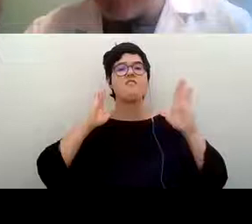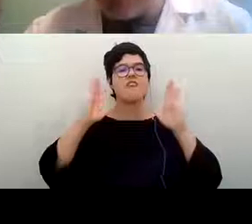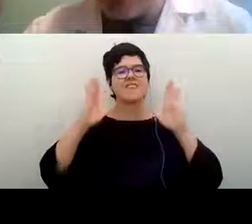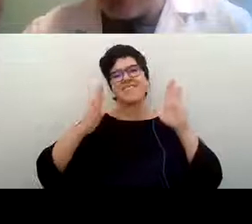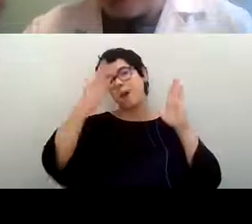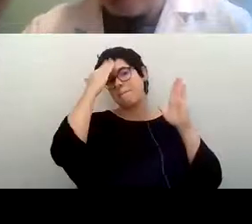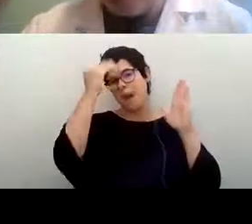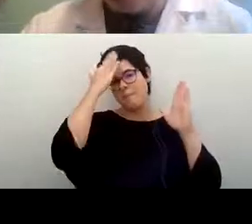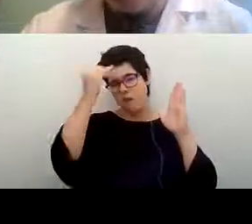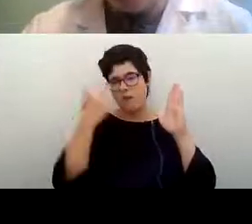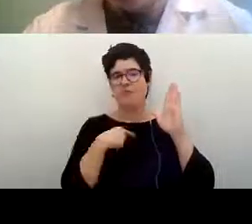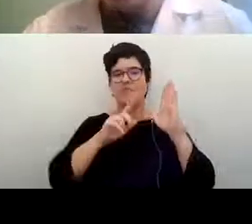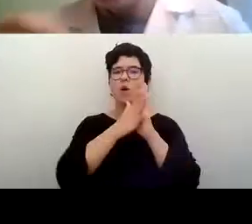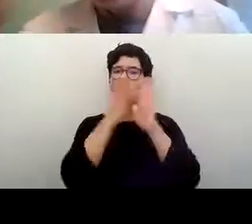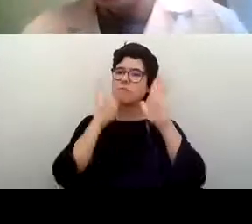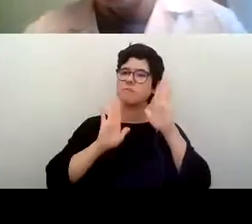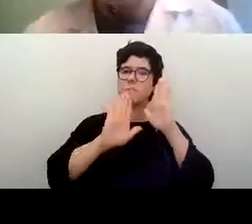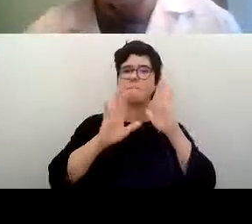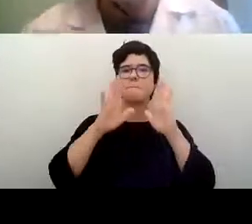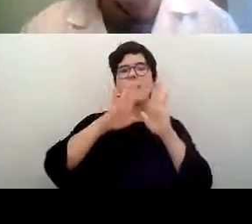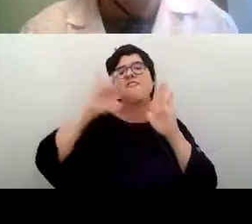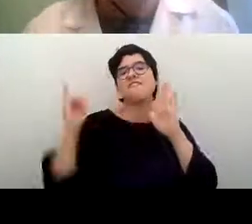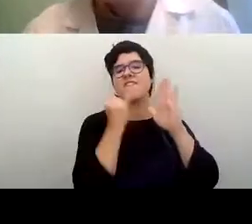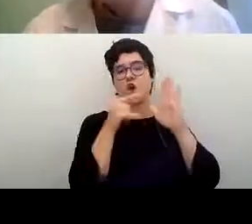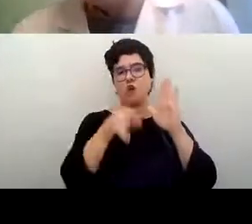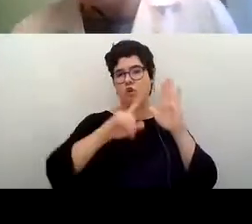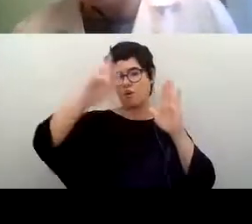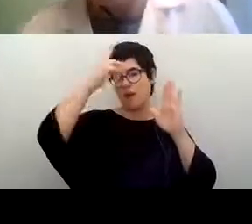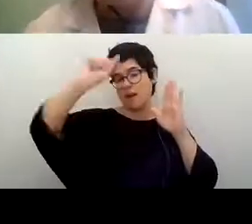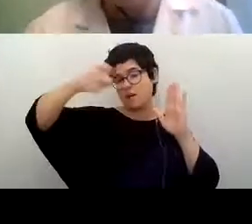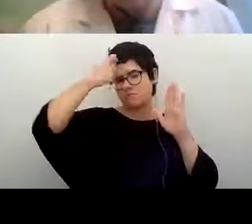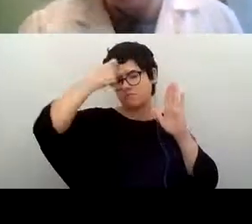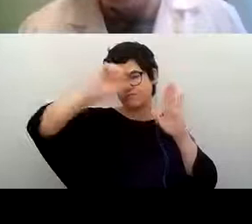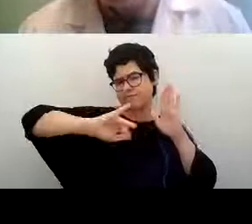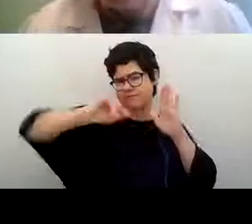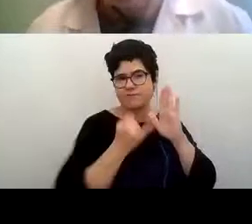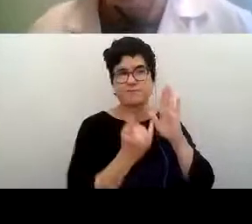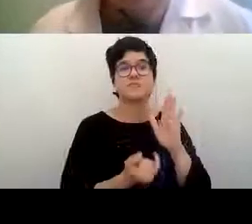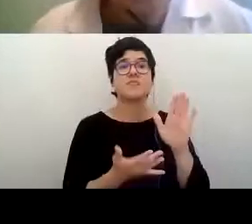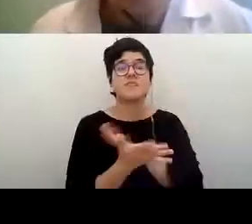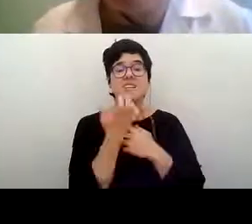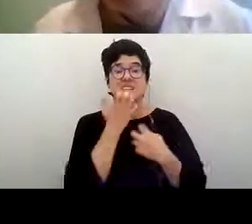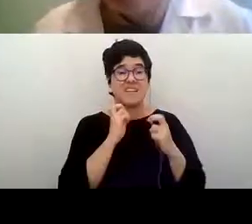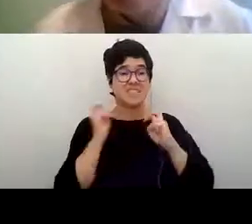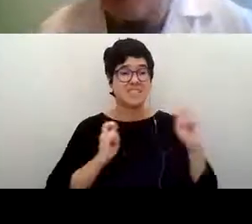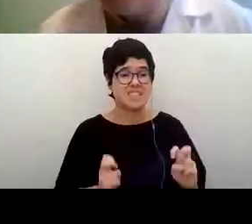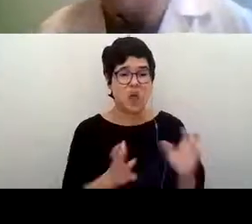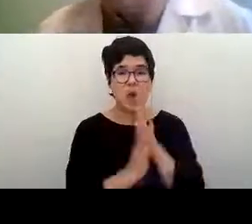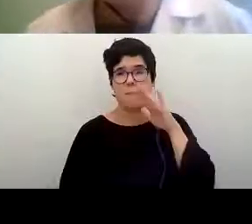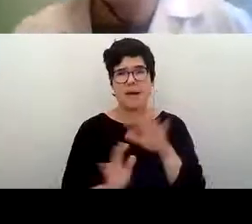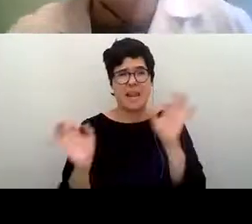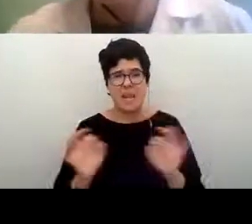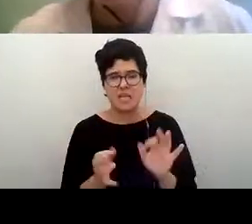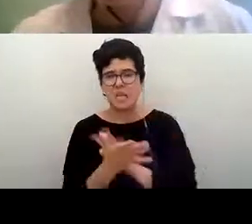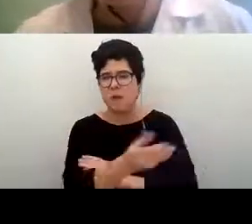ese recuerdo. Si tú estás pendiente de otras cosas, estás estresado, no paras, pues es normal que si alguien te pregunta